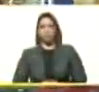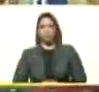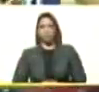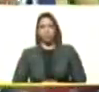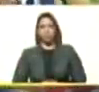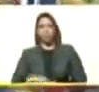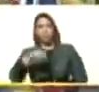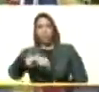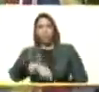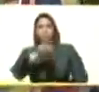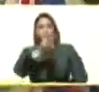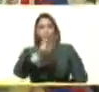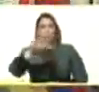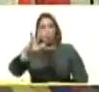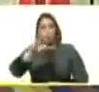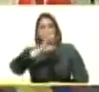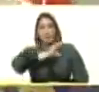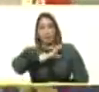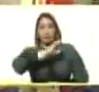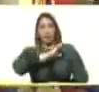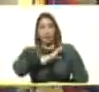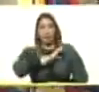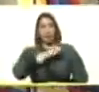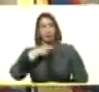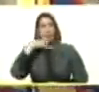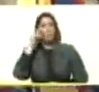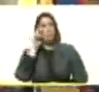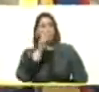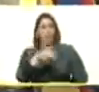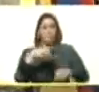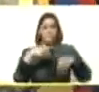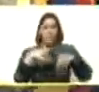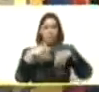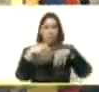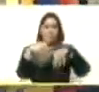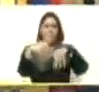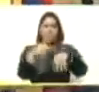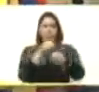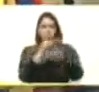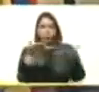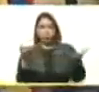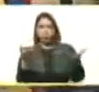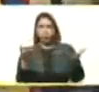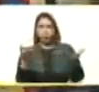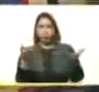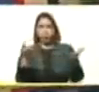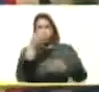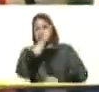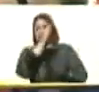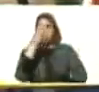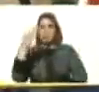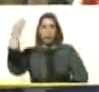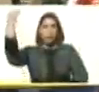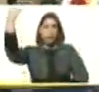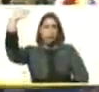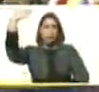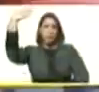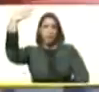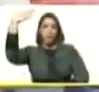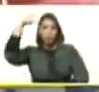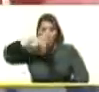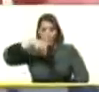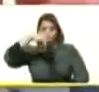Hoy 23 de enero. Estuve viendo la marcha de ustedes en medio de esa pepa de sol que ha habido